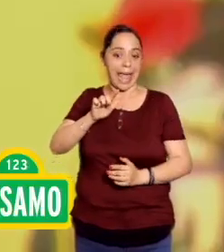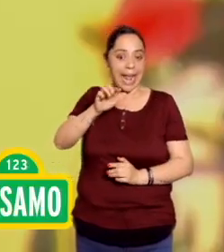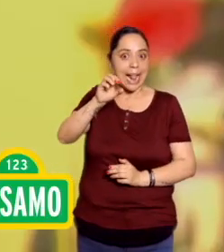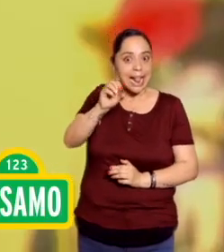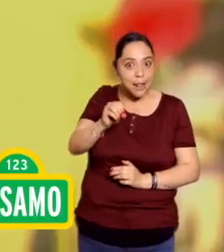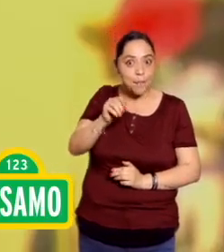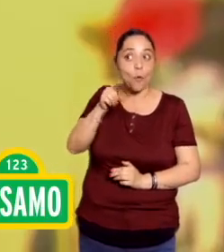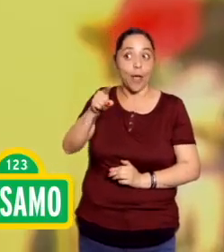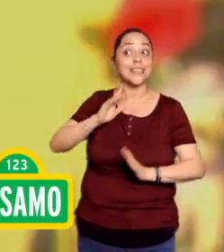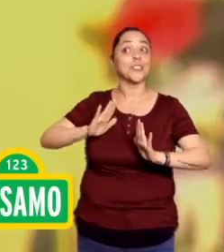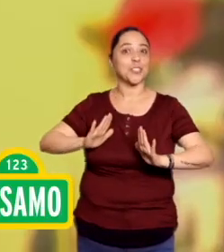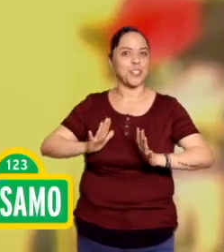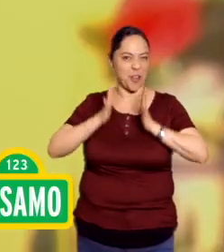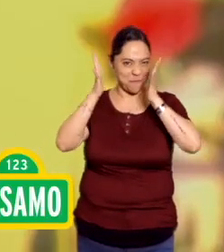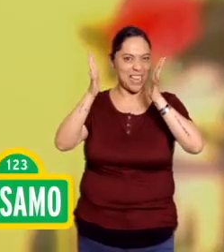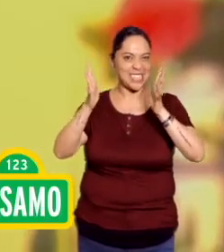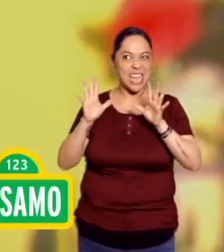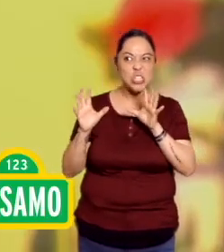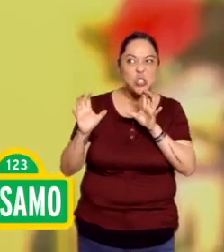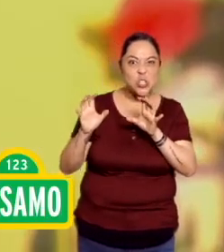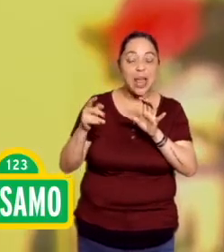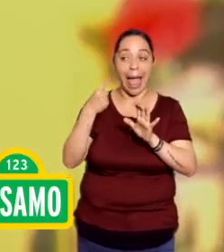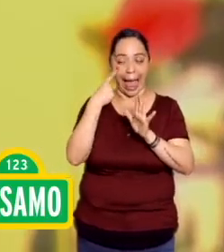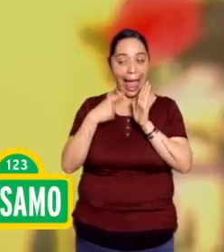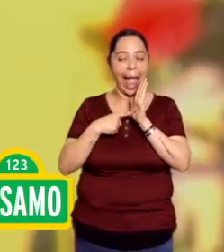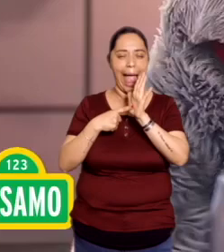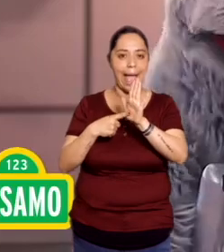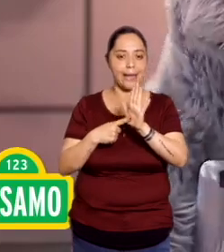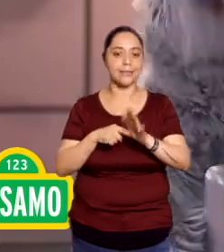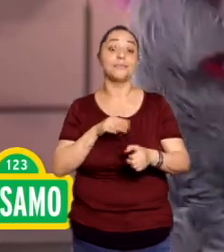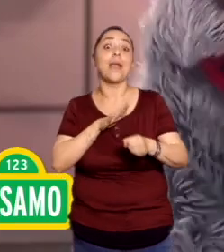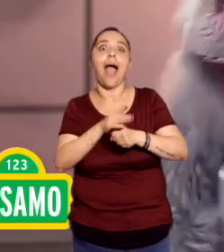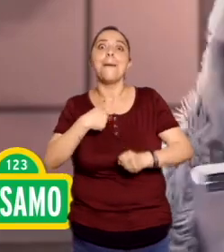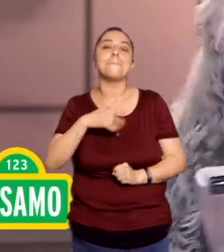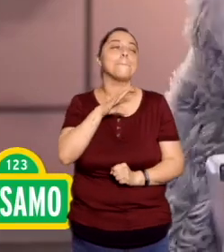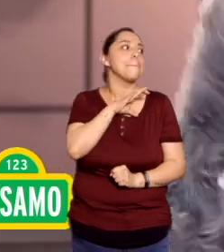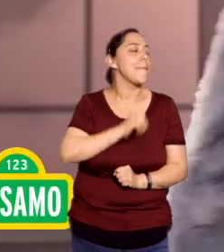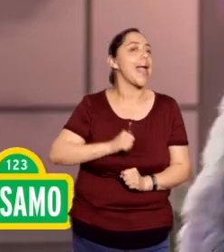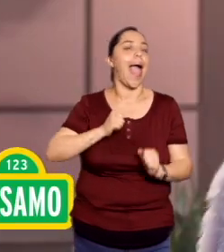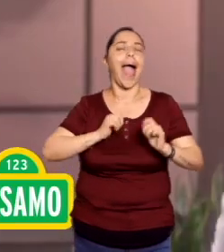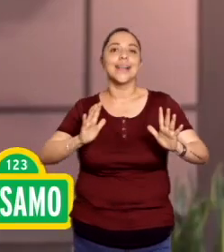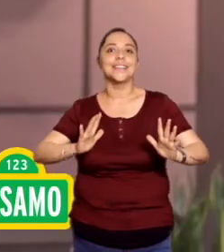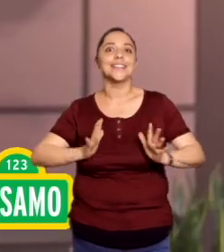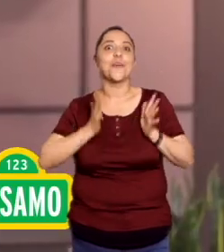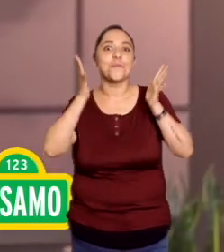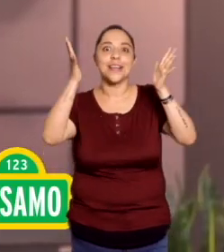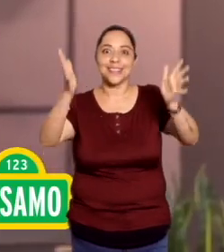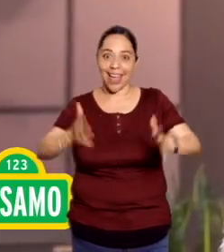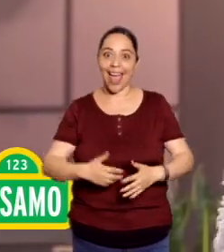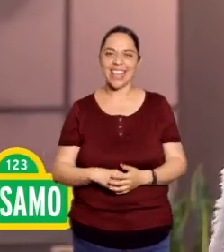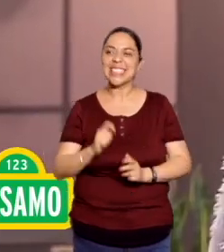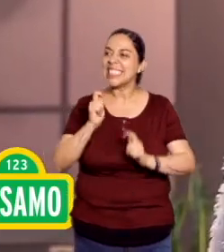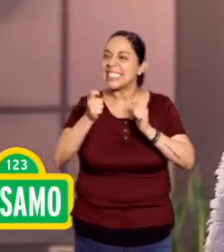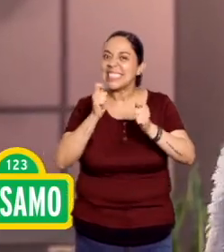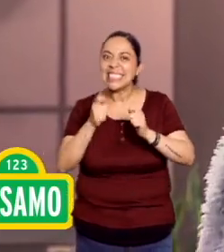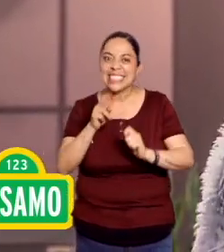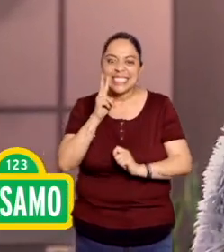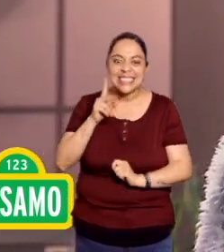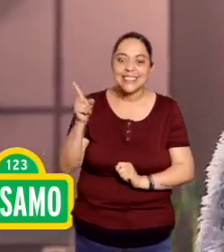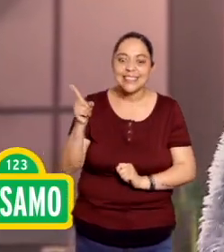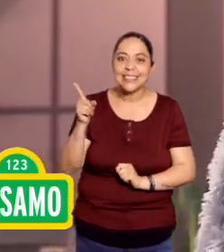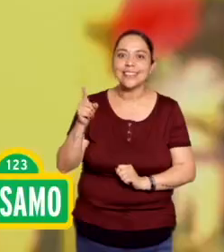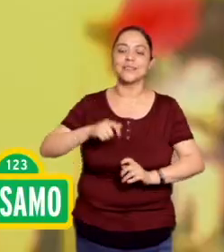Ahora Elmo le tiene una sorpresa al monstruo. ¡Qué bien! ¡Qué bien! ¡Me encantan las sorpresas! ¡Sí! ¿Qué